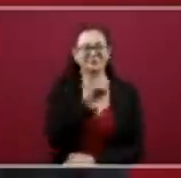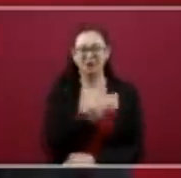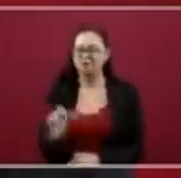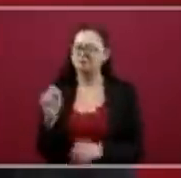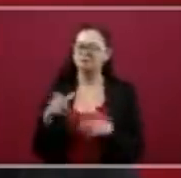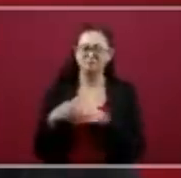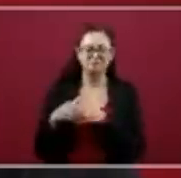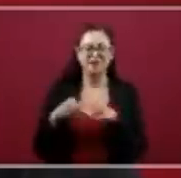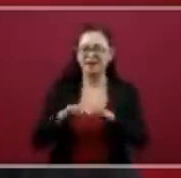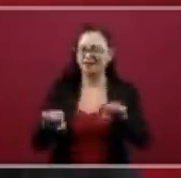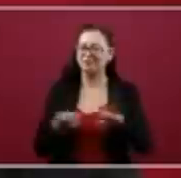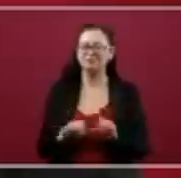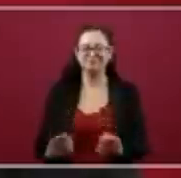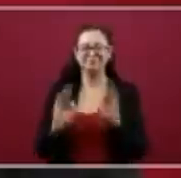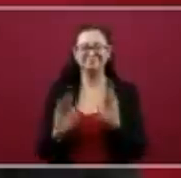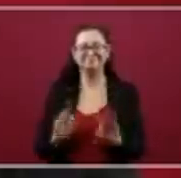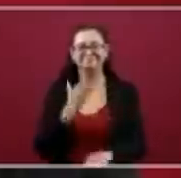bien,